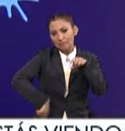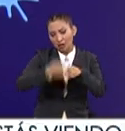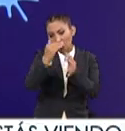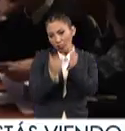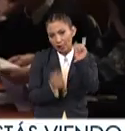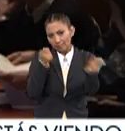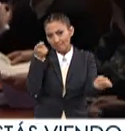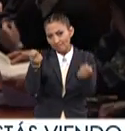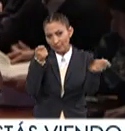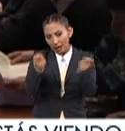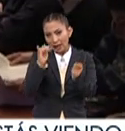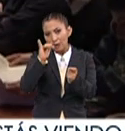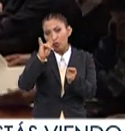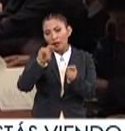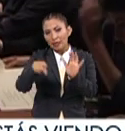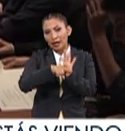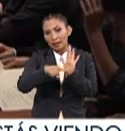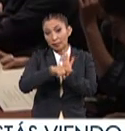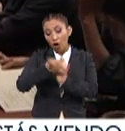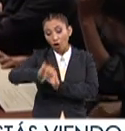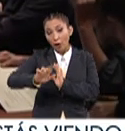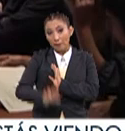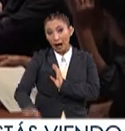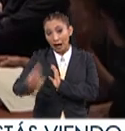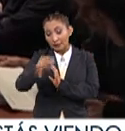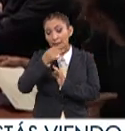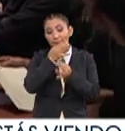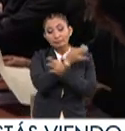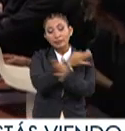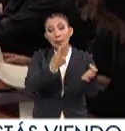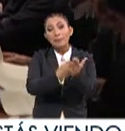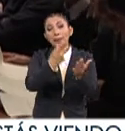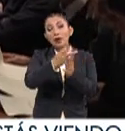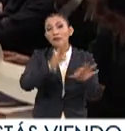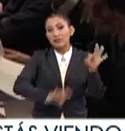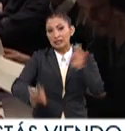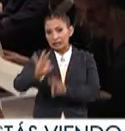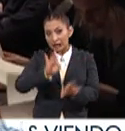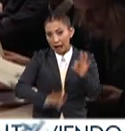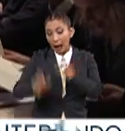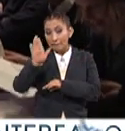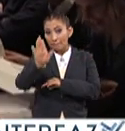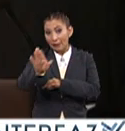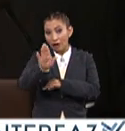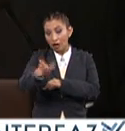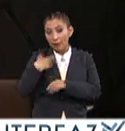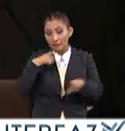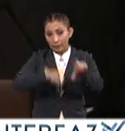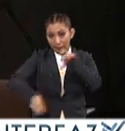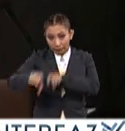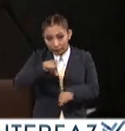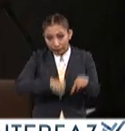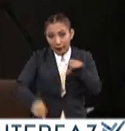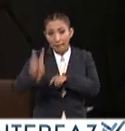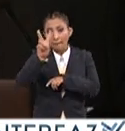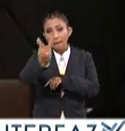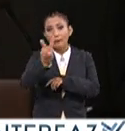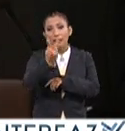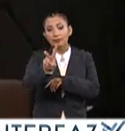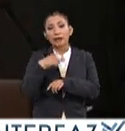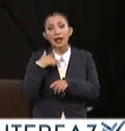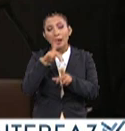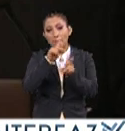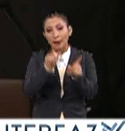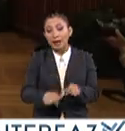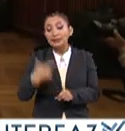la regulación inmune negativa. Hoy martes se dará a conocer el premio de Física, el miércoles el de Química, el viernes el de